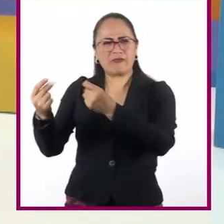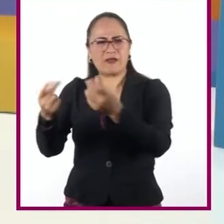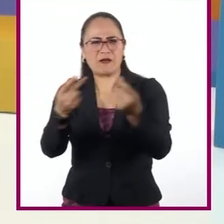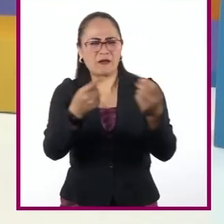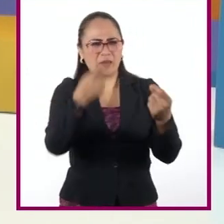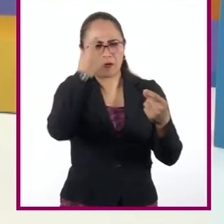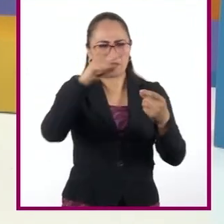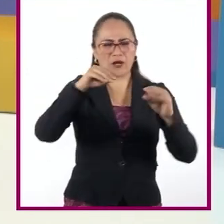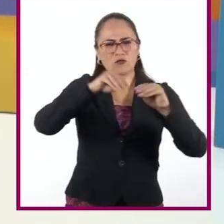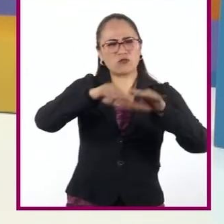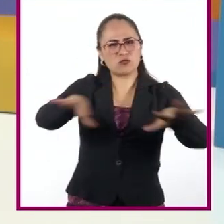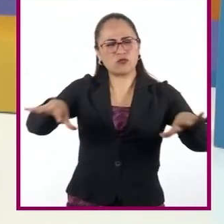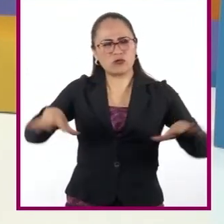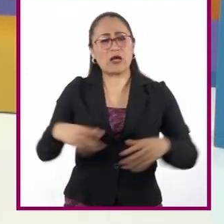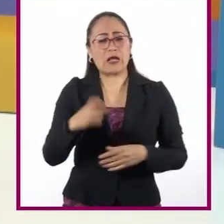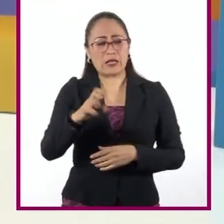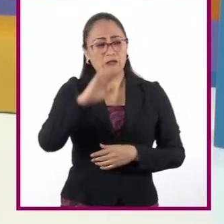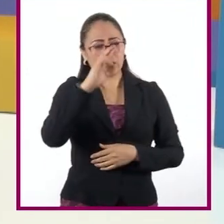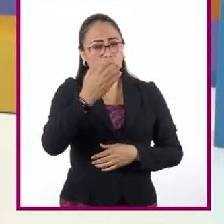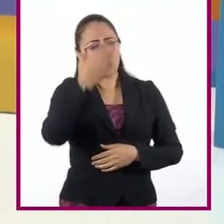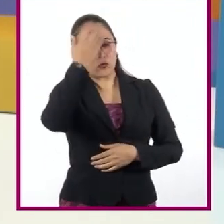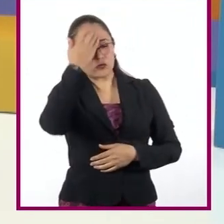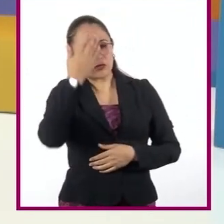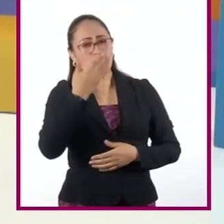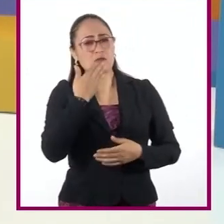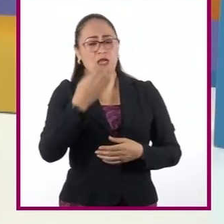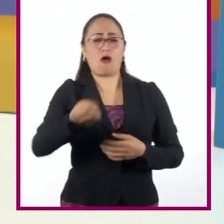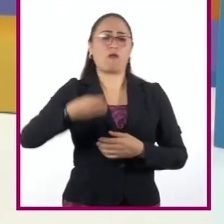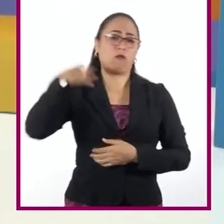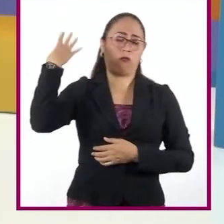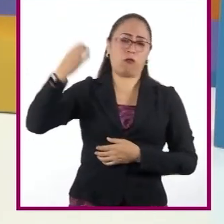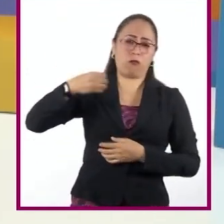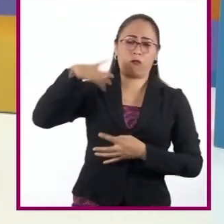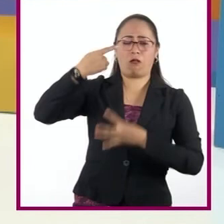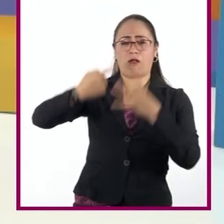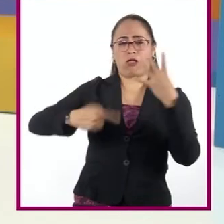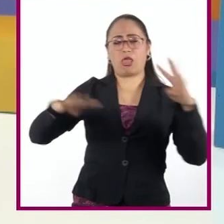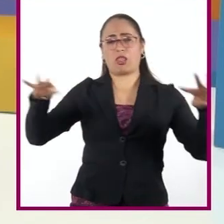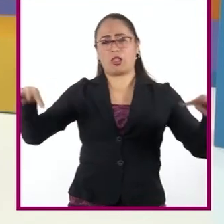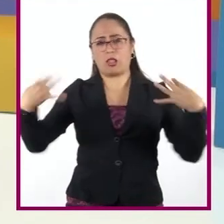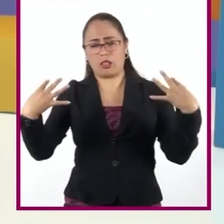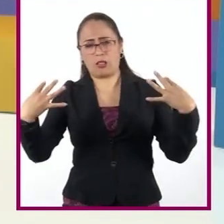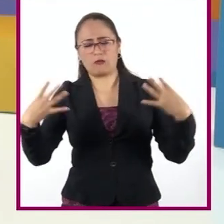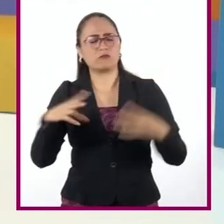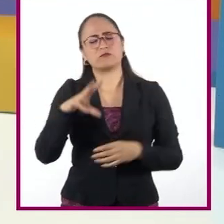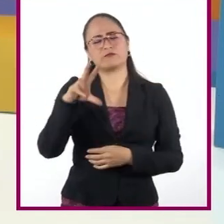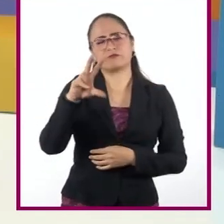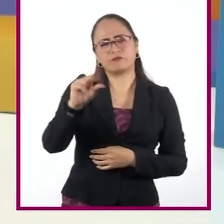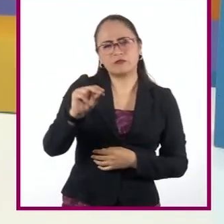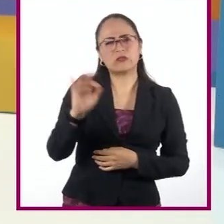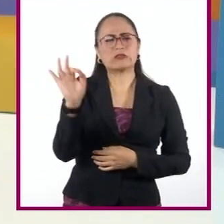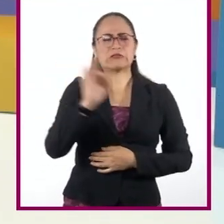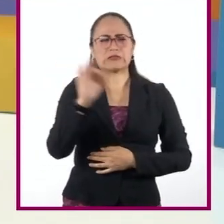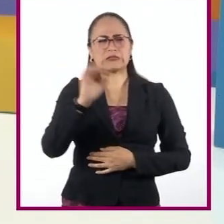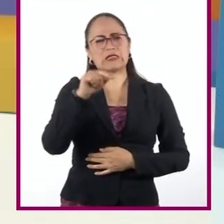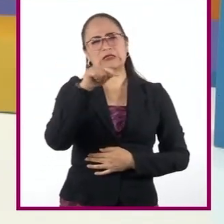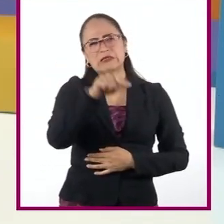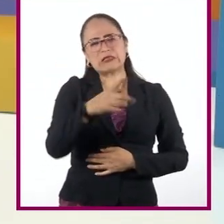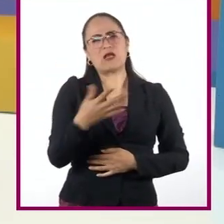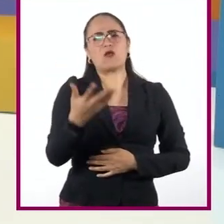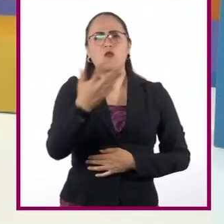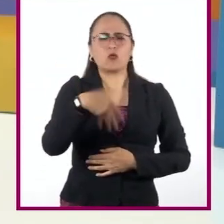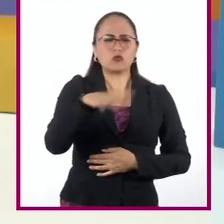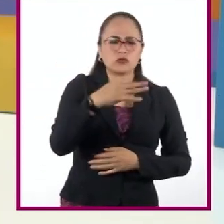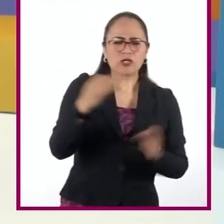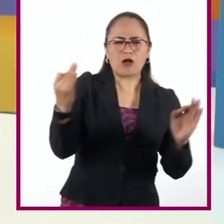son personas reconocidas, que expresen discursos o se defiendan de las injusticias. Puede ser alguien que busca mediar